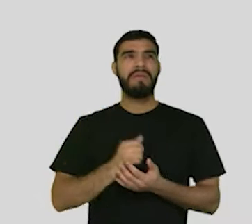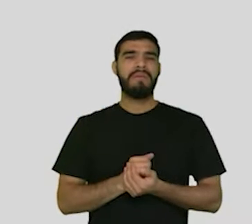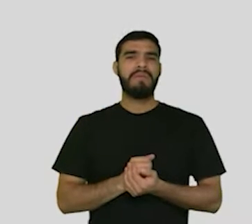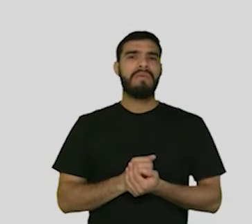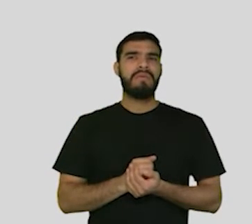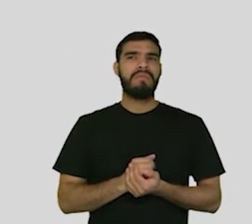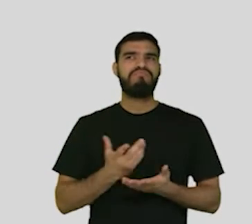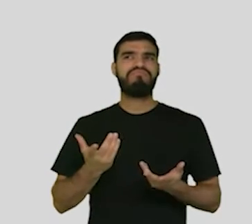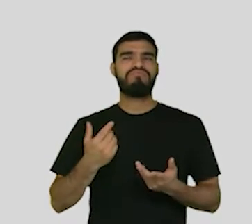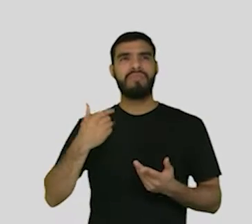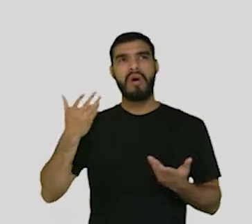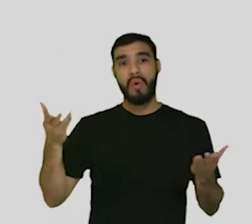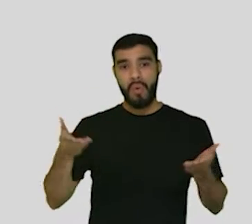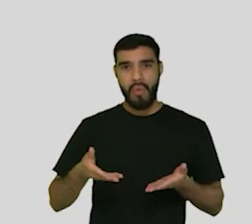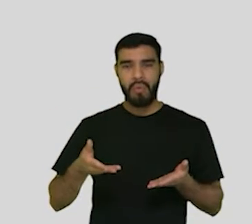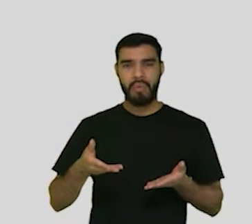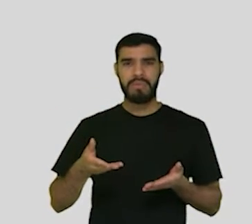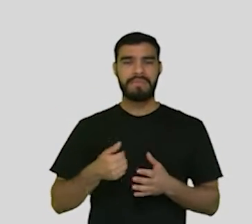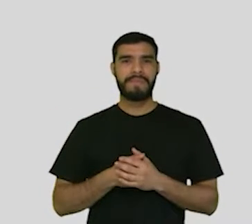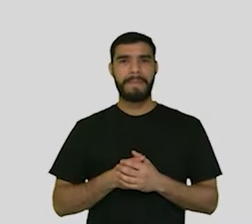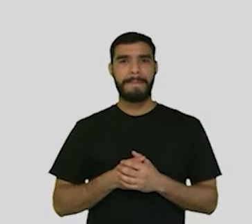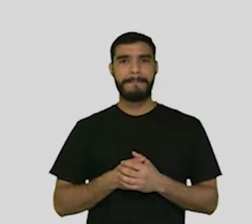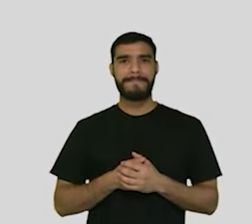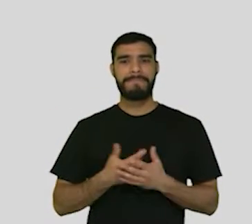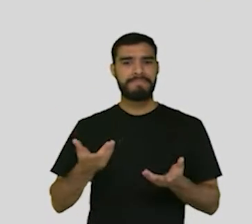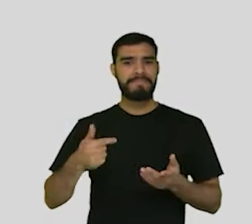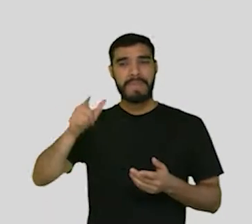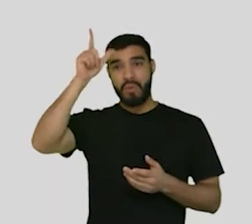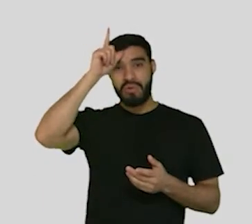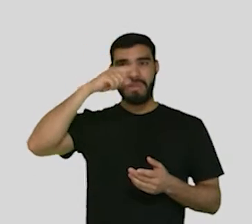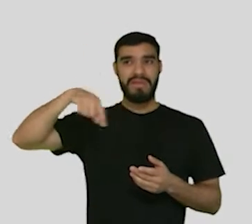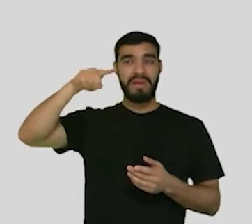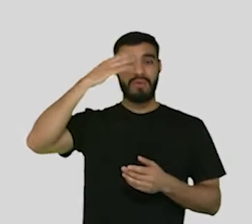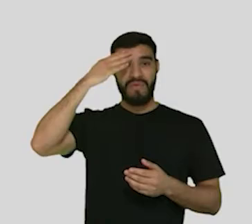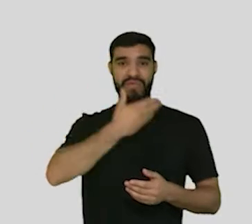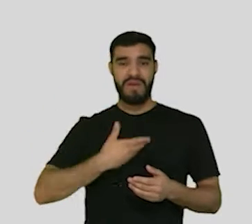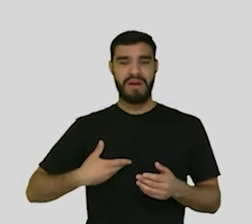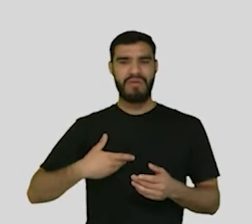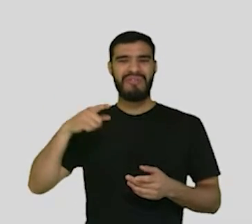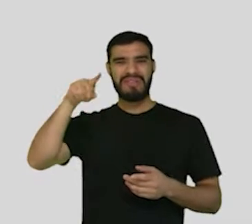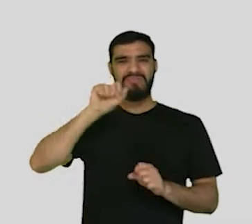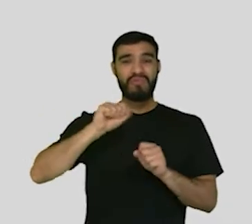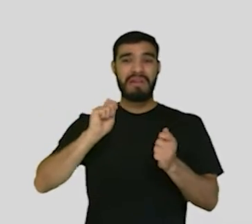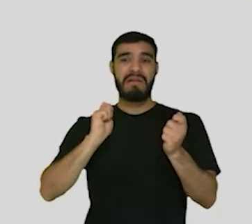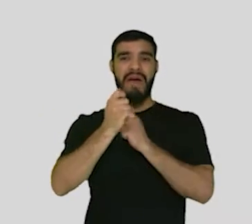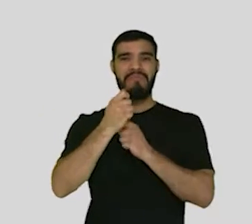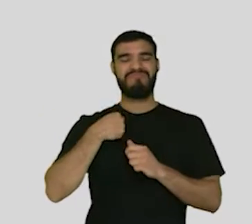Se verón guana, daikuai ko árabe pa, ko amburubisa kora yarekoa ko anga pa.